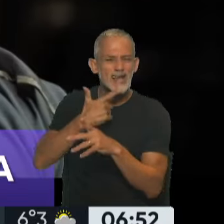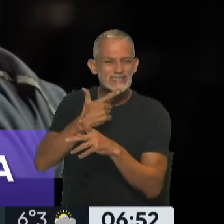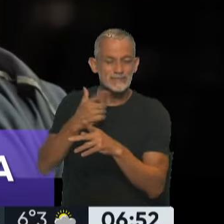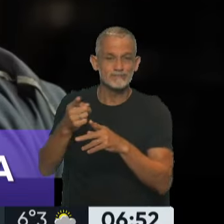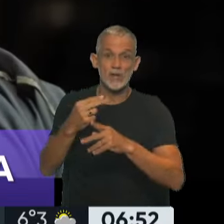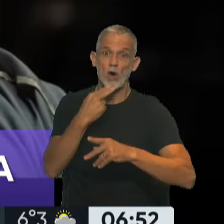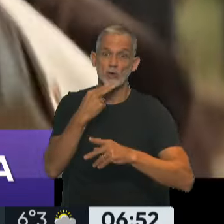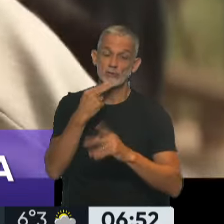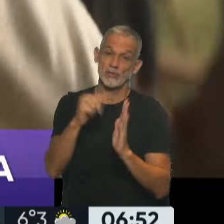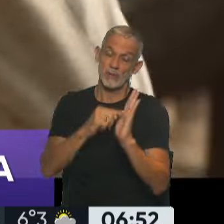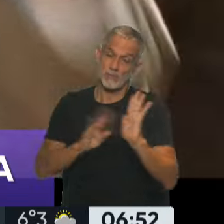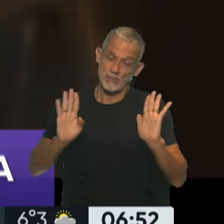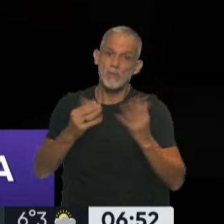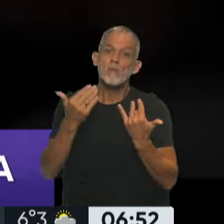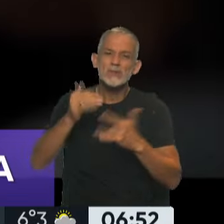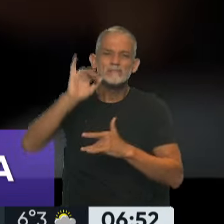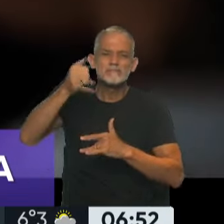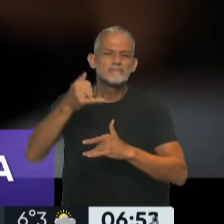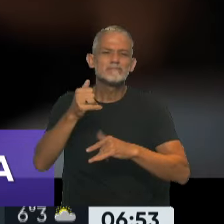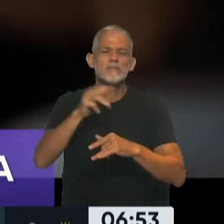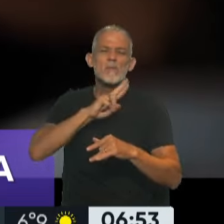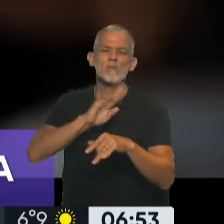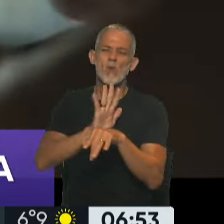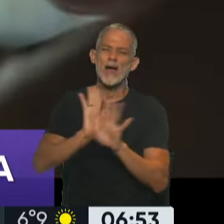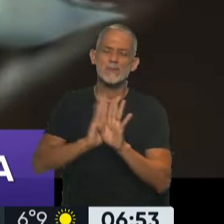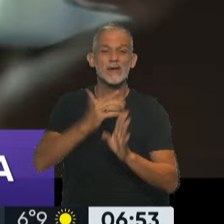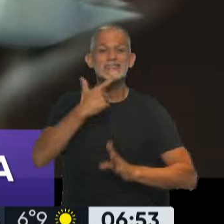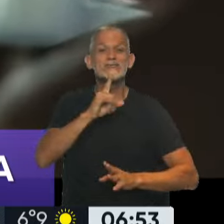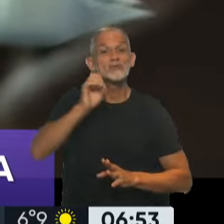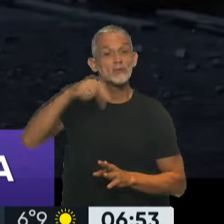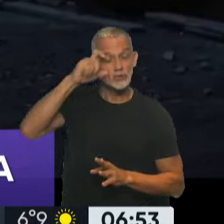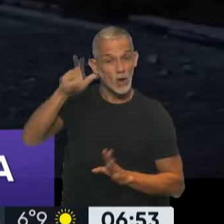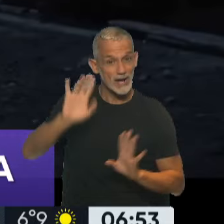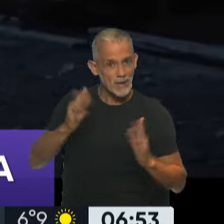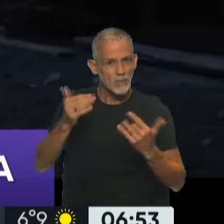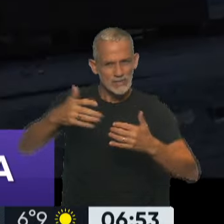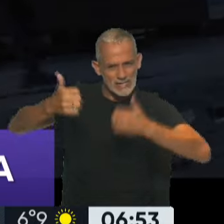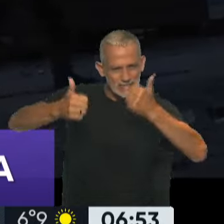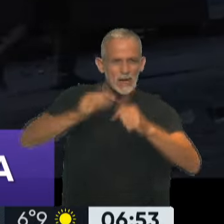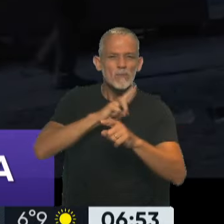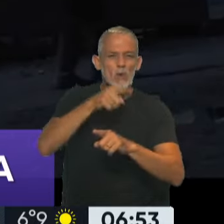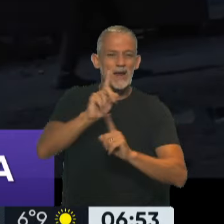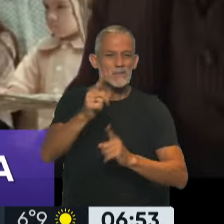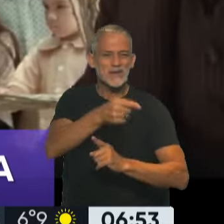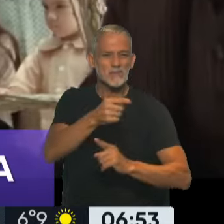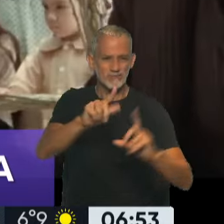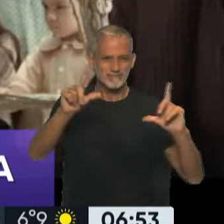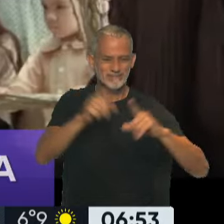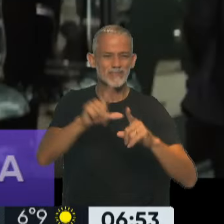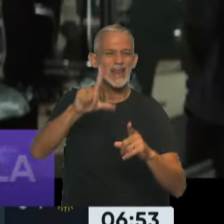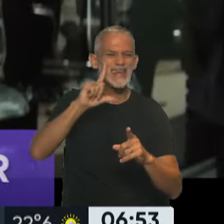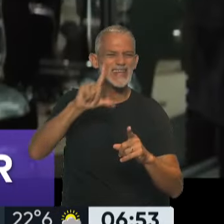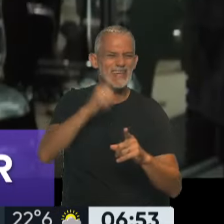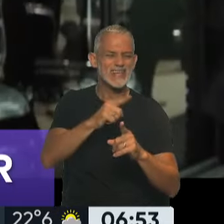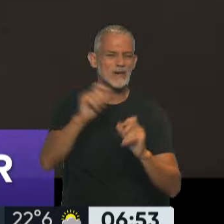y que muy probablemente se quede con el rubro a mejor actriz para Emma Stone, que va a estar peleando contra esa chica que vimos recién en pantalla, Lily Gladstone,